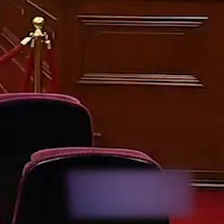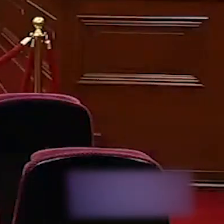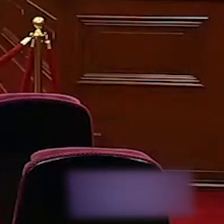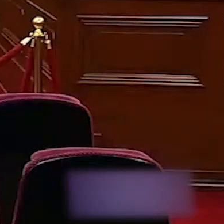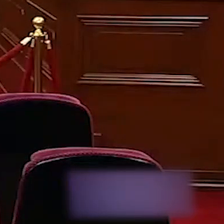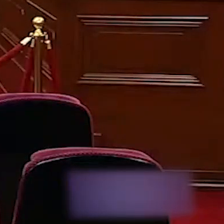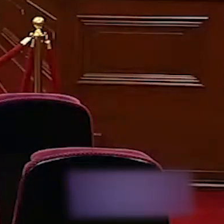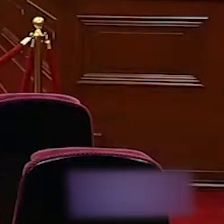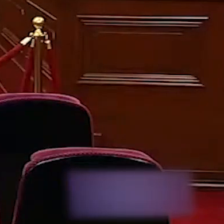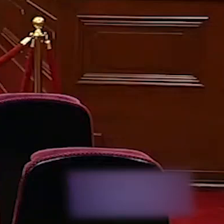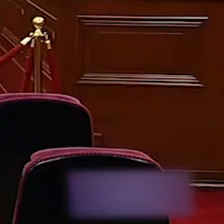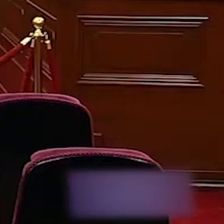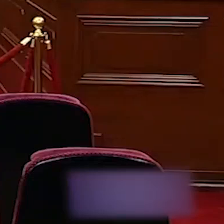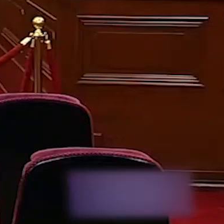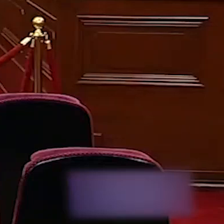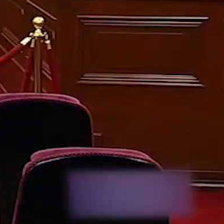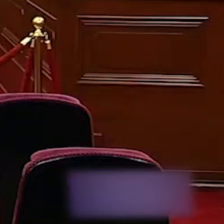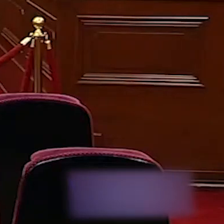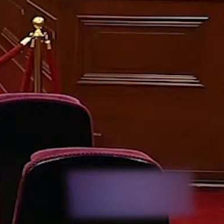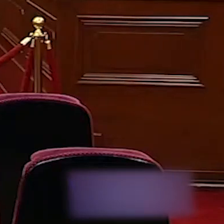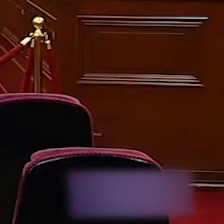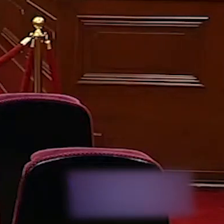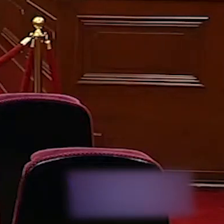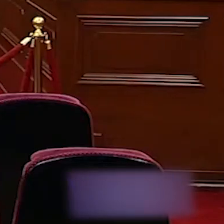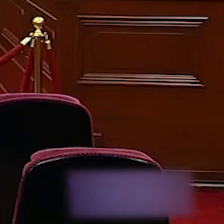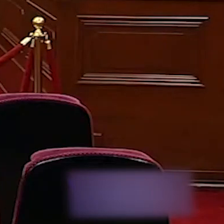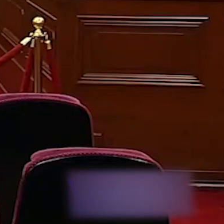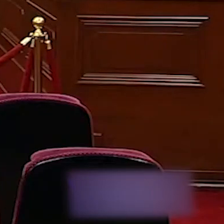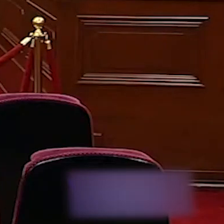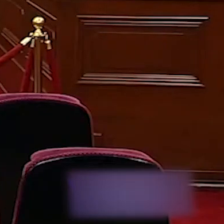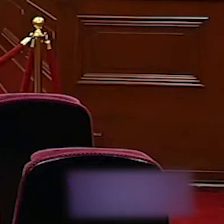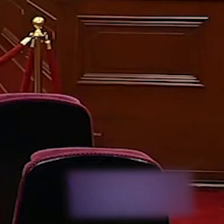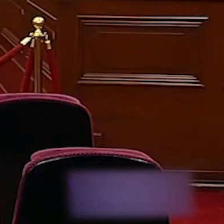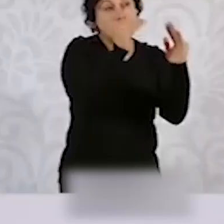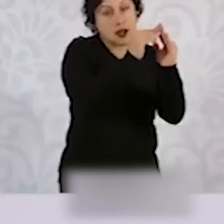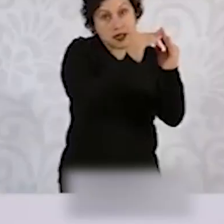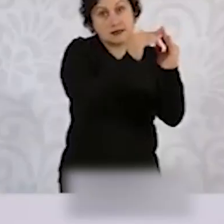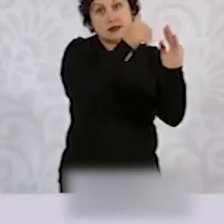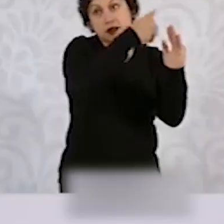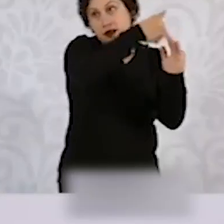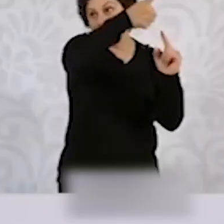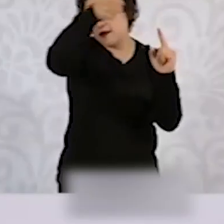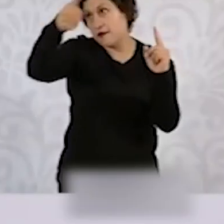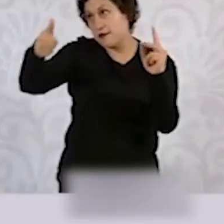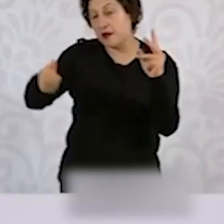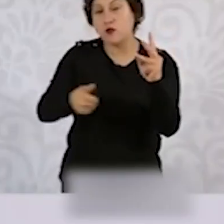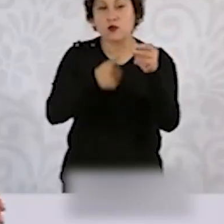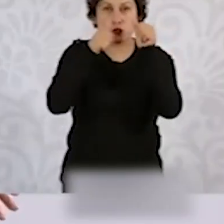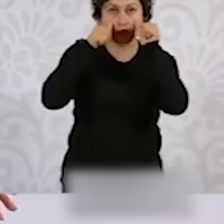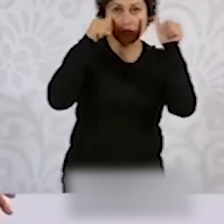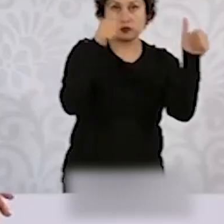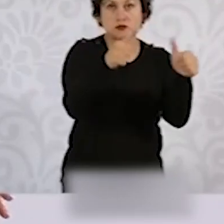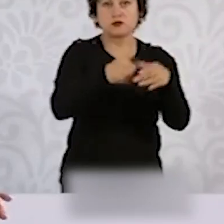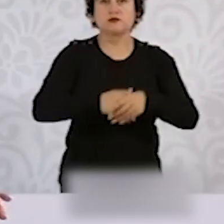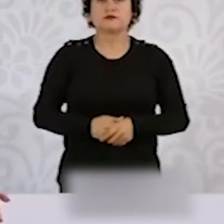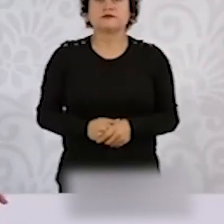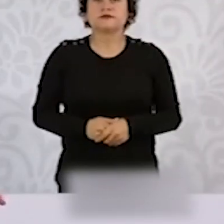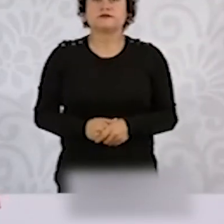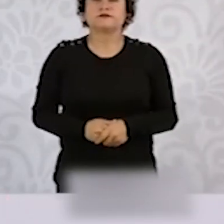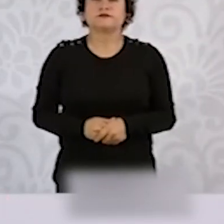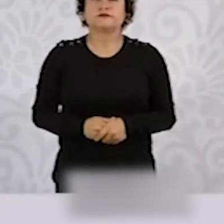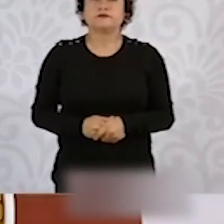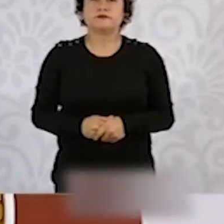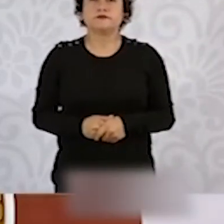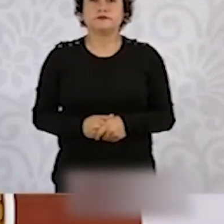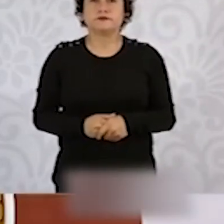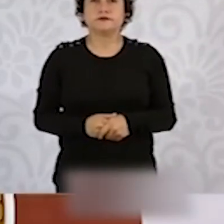federales oficialistas y el poder ejecutivo de intentar una especie de golpe de estado conflicto que podría escalar a grados mayores dijo